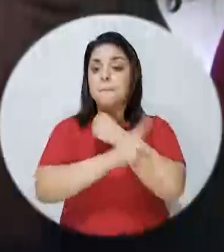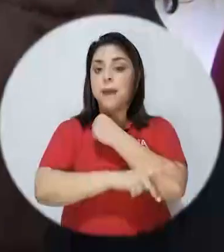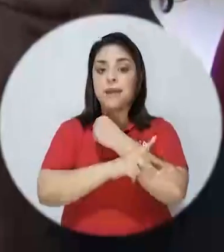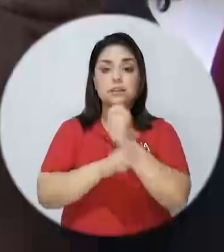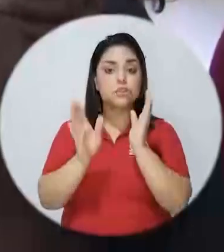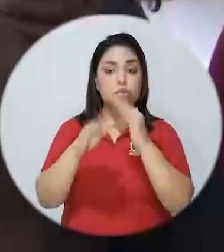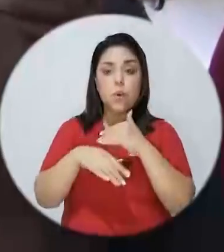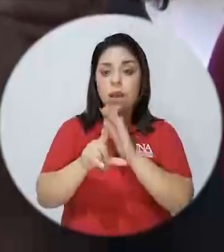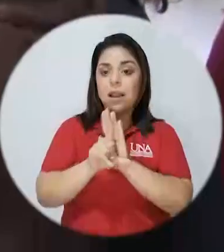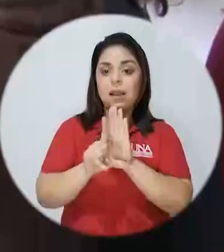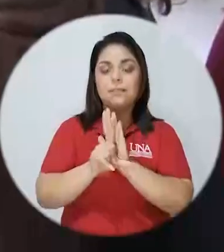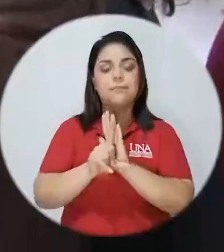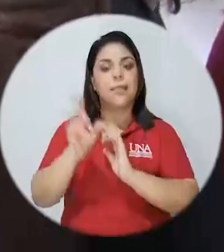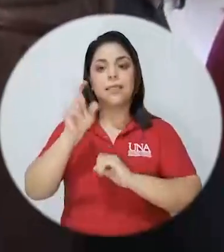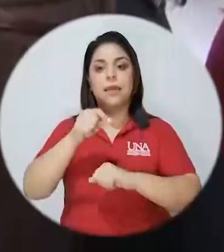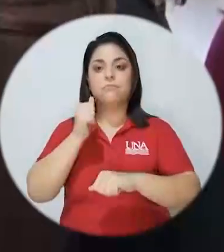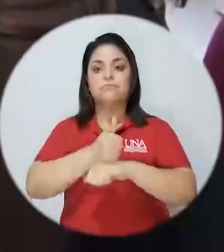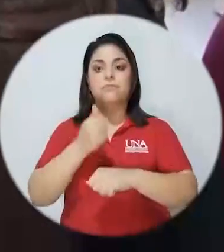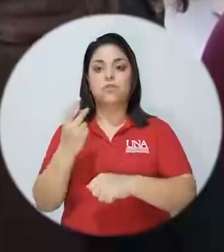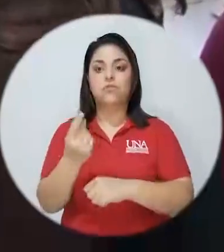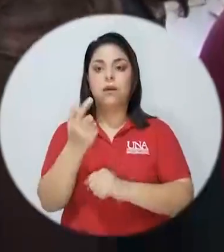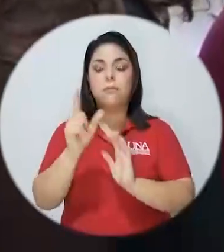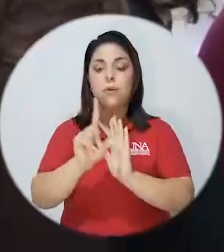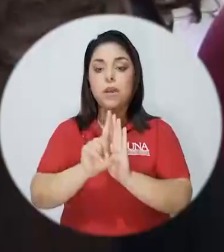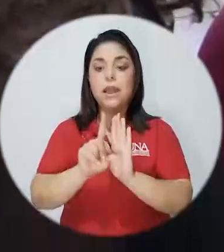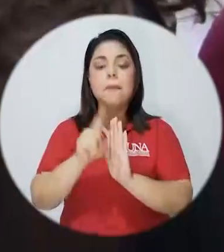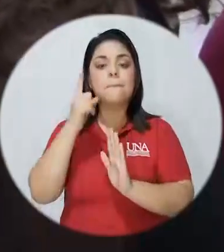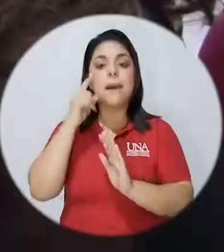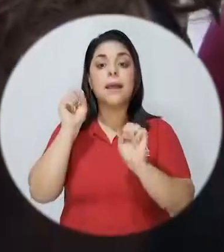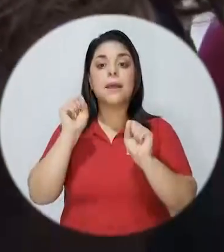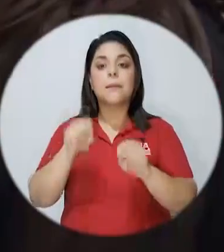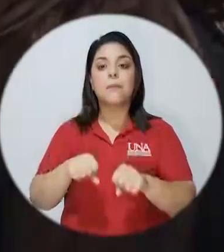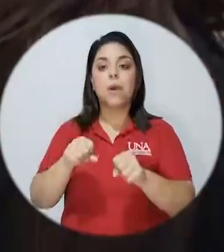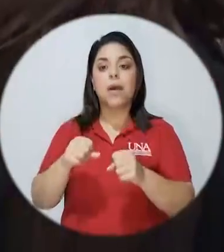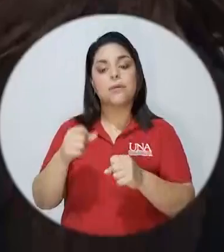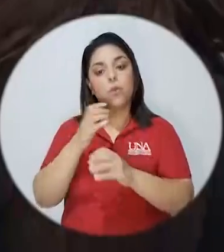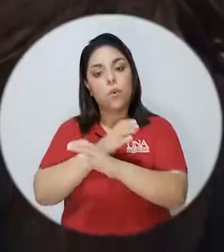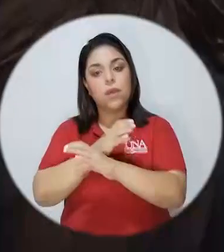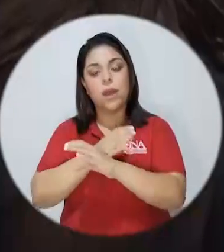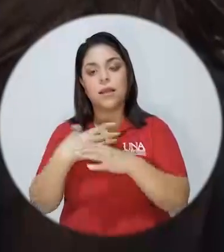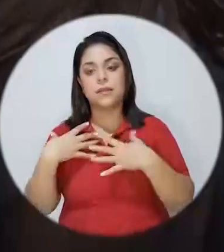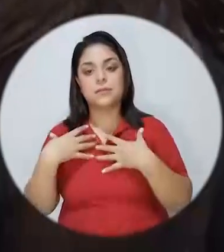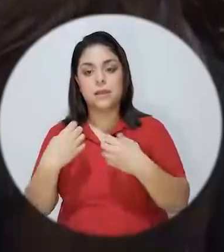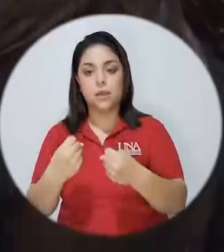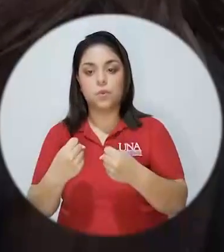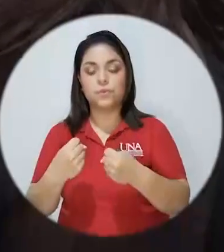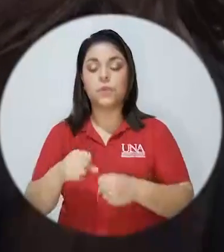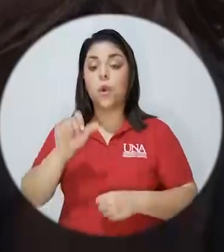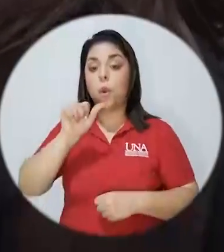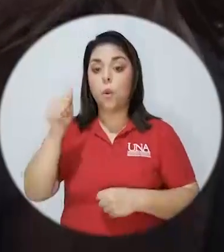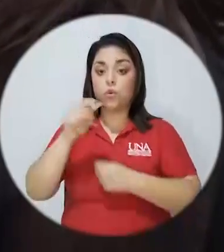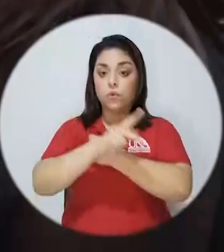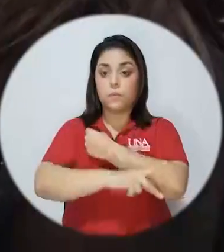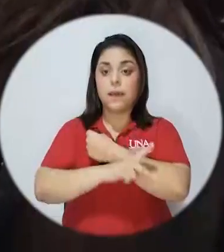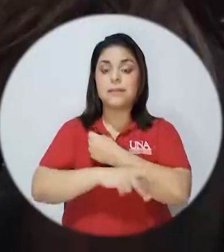legislación, han tenido que crear una forma de legislación para poder suplir la coyuntura sanitaria. Otros países ya tenían desarrollos y modelos anteriores, y por ejemplo en nuestro